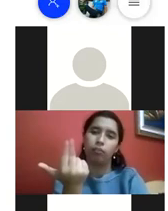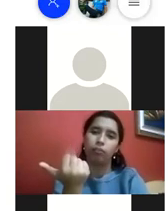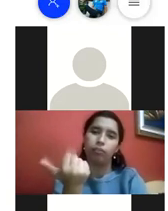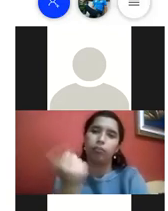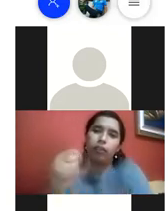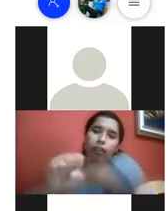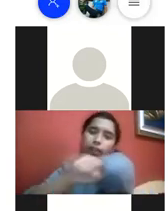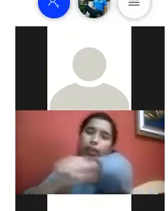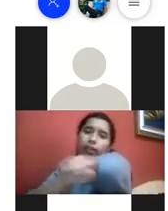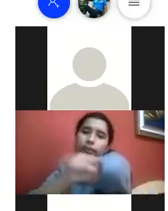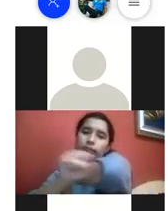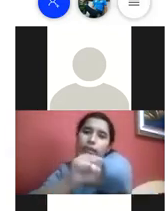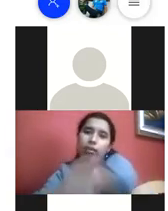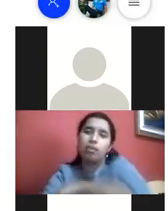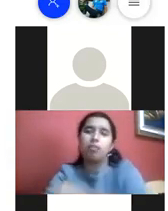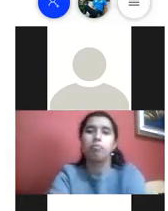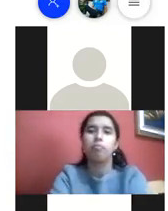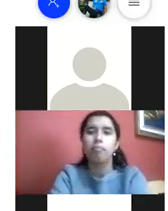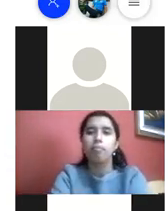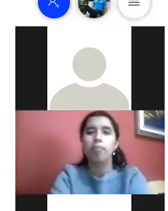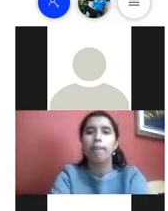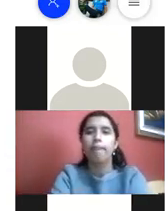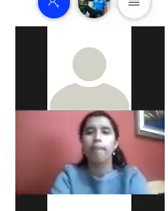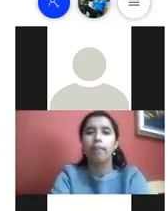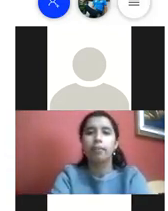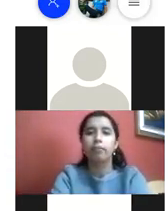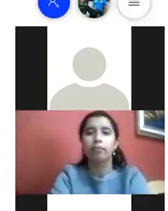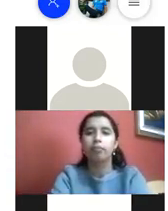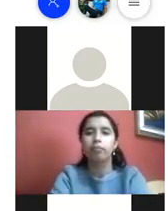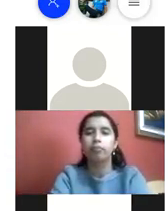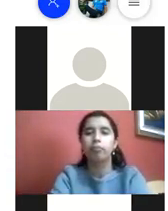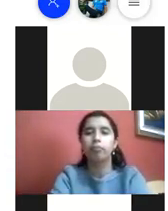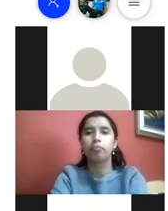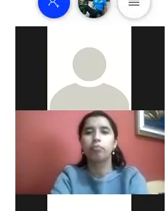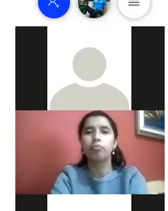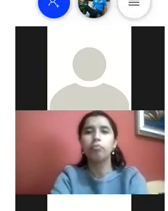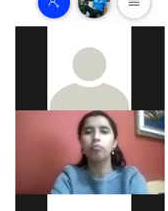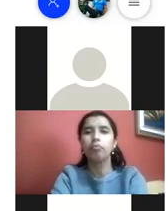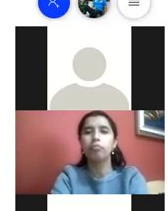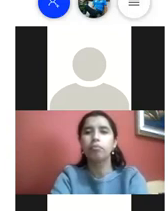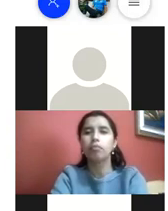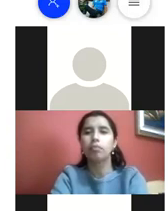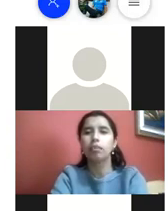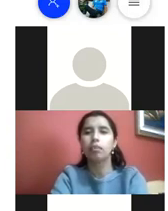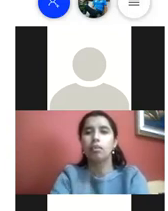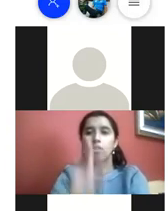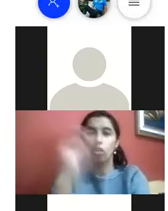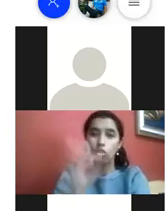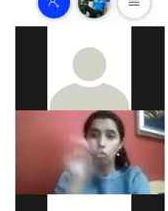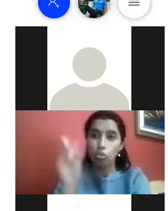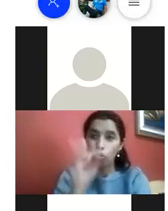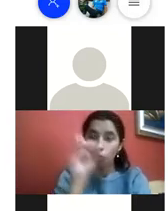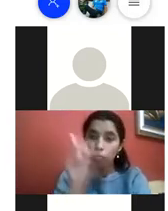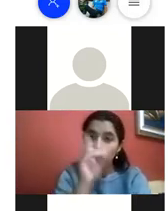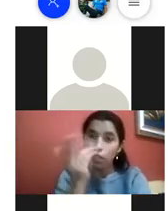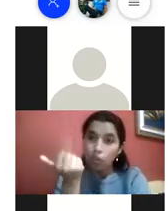para que quede igual que el anterior, todo el día, y cuando ustedes lo realicen, tienen un límite de tiempo para mandarlo.